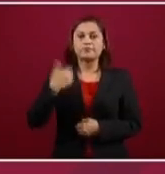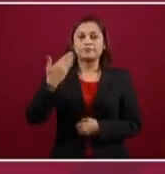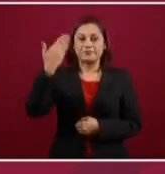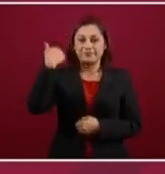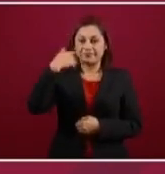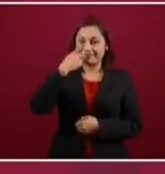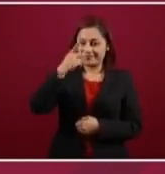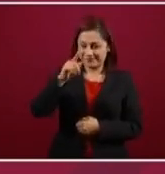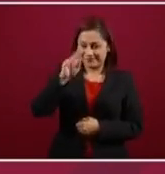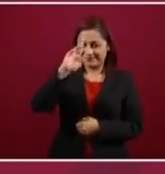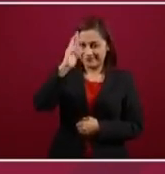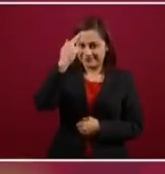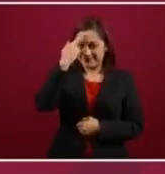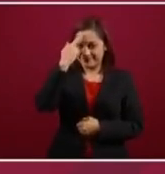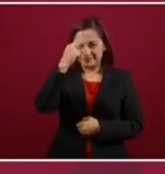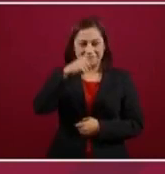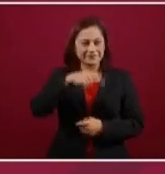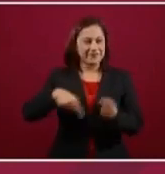apuestas?